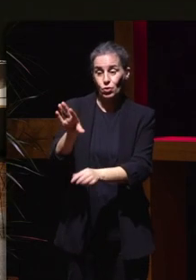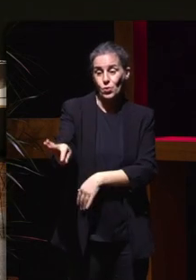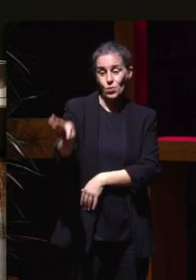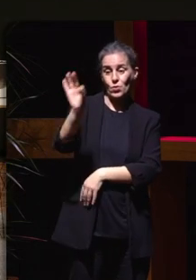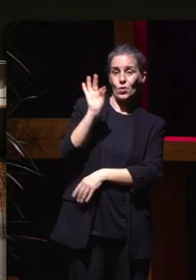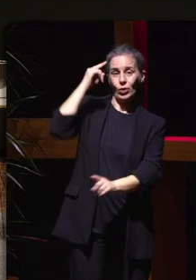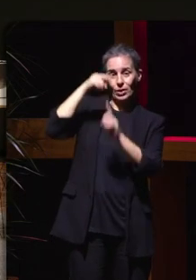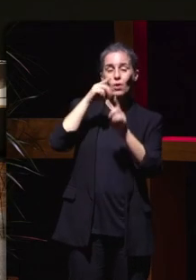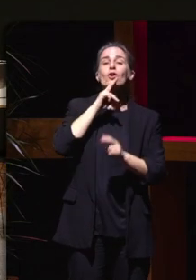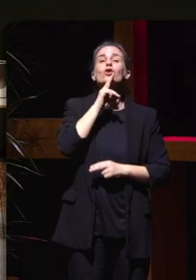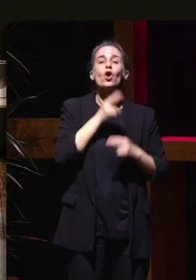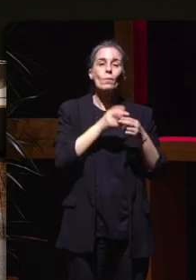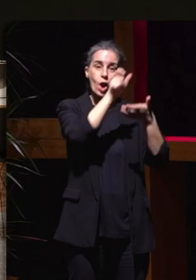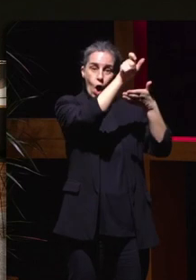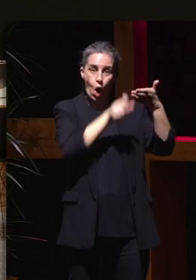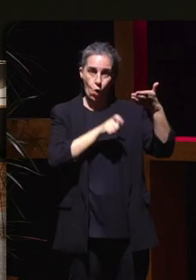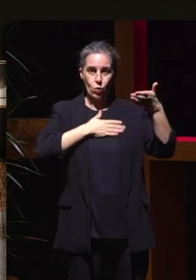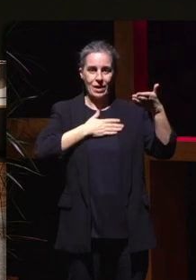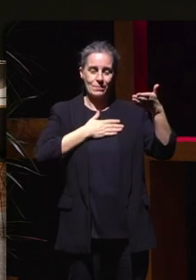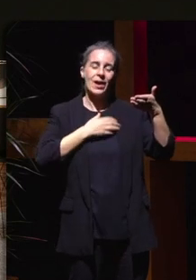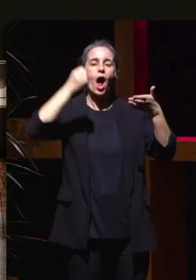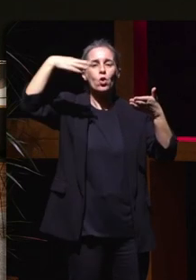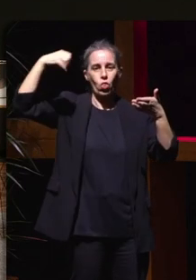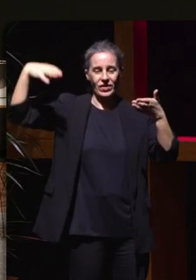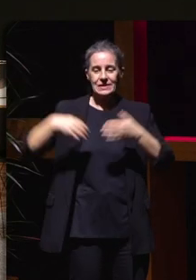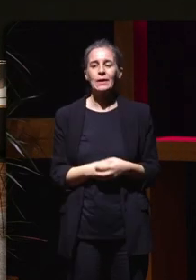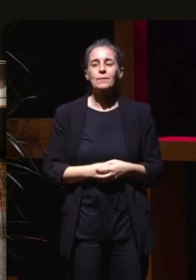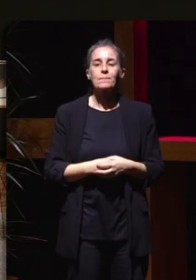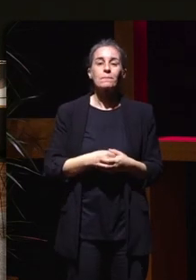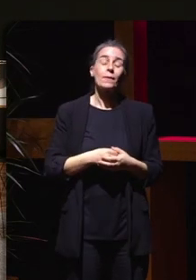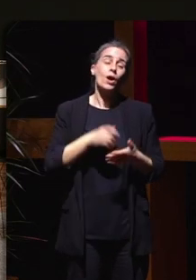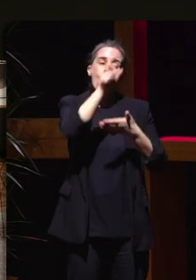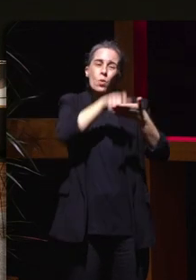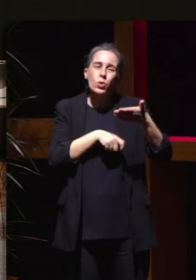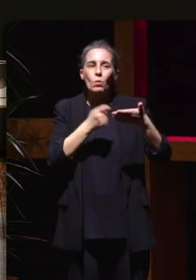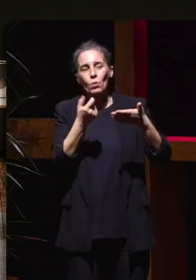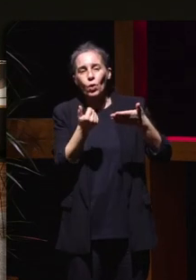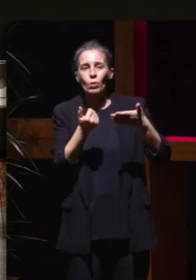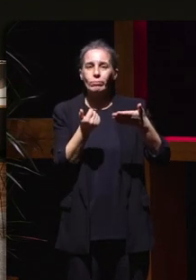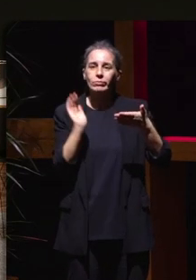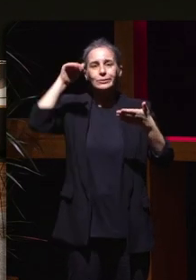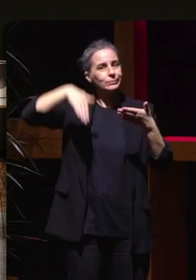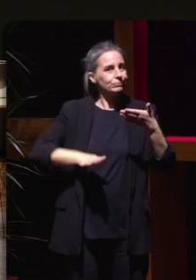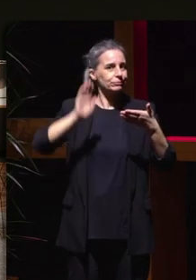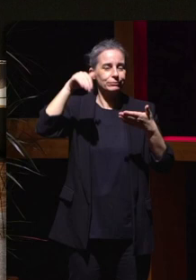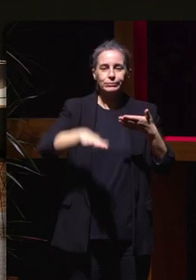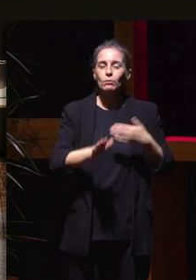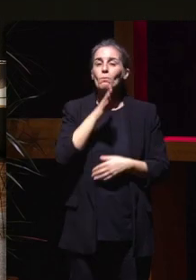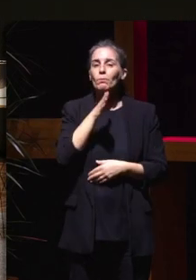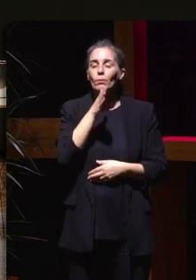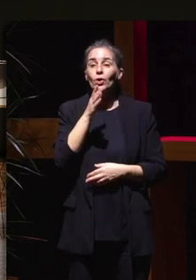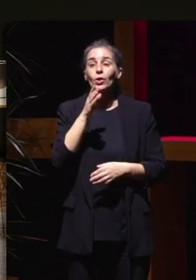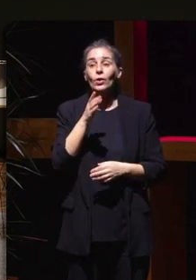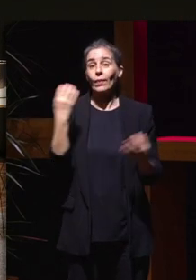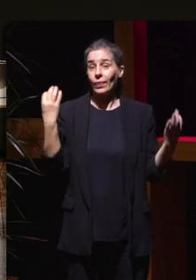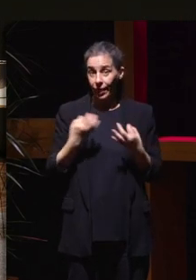quiteño en luces una columna un poco Guadiana Valle ven porque supuestamente tenía que tener una